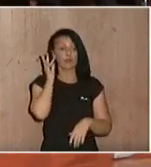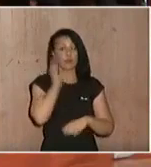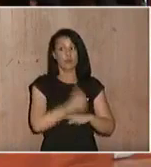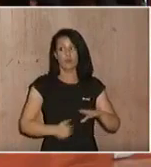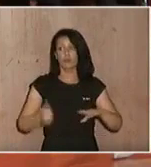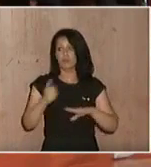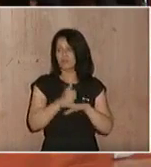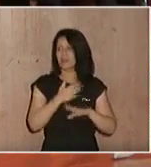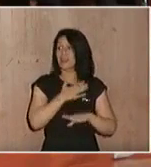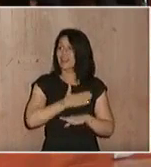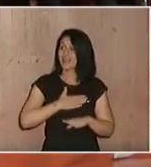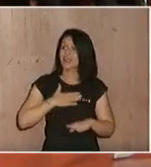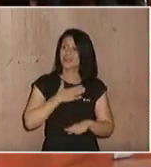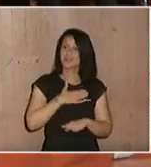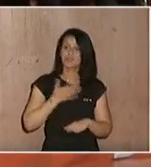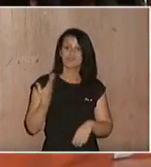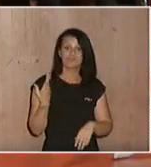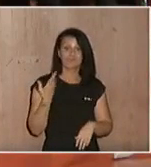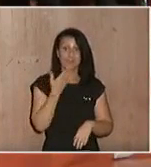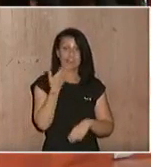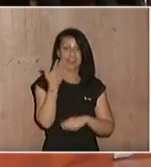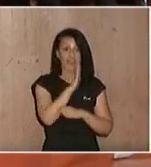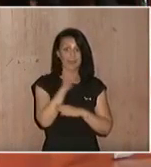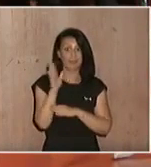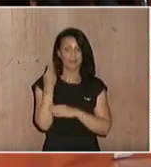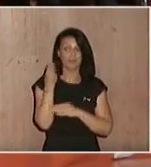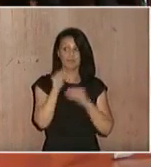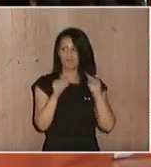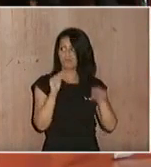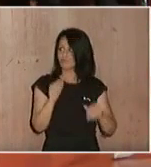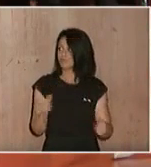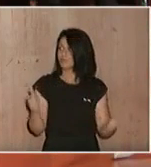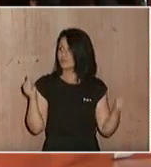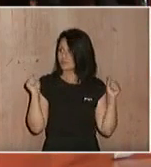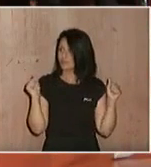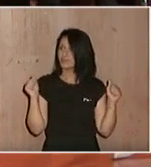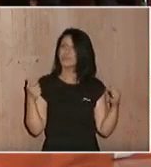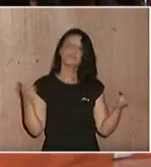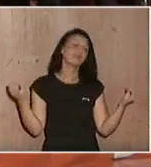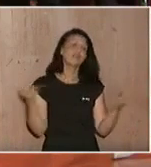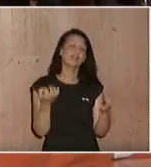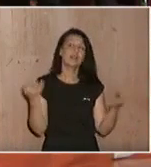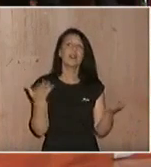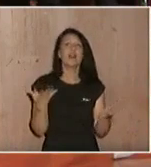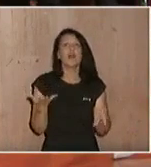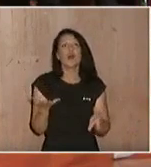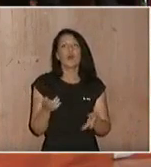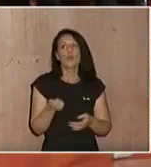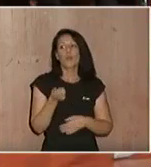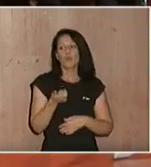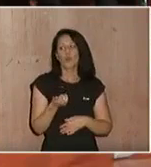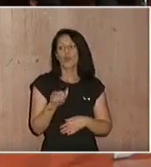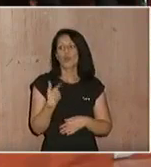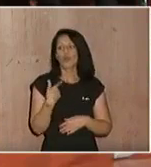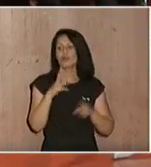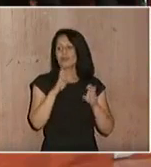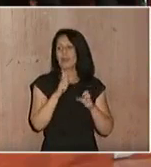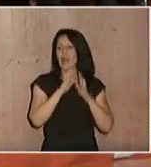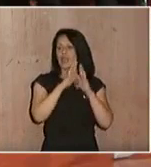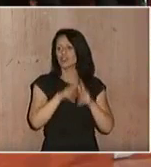estaría encantada de añadir más ejemplos que tal vez podría o debería responder mediante el método